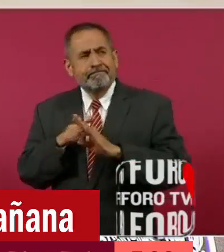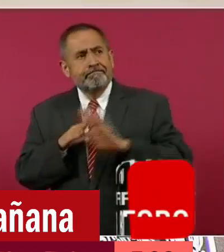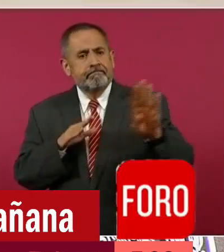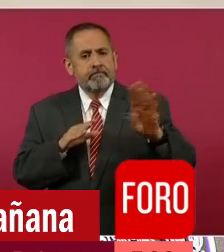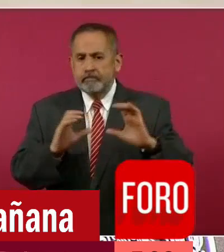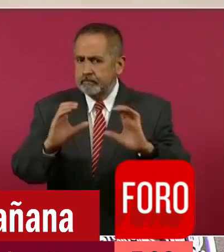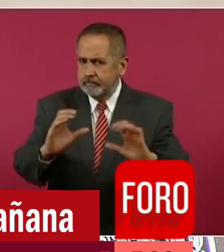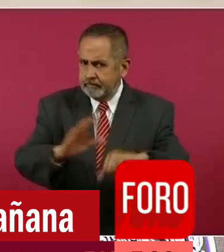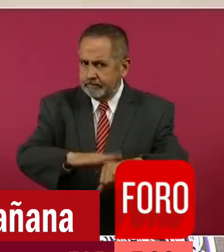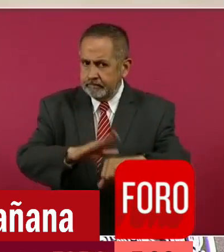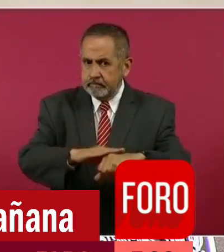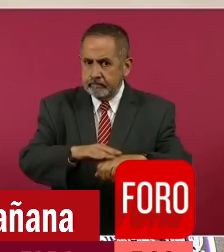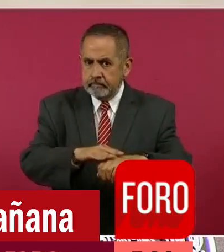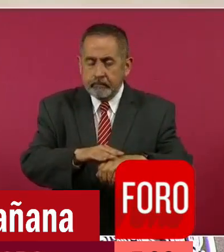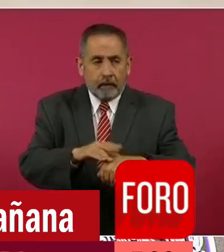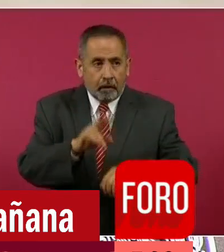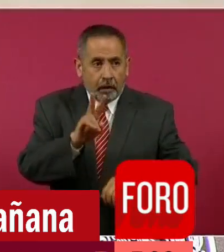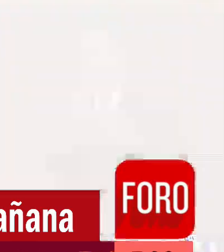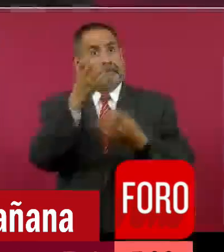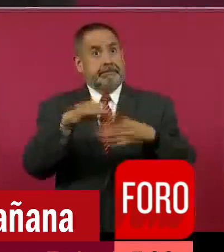temas a tratar.